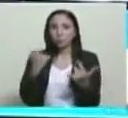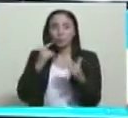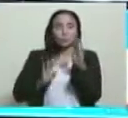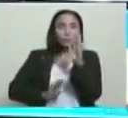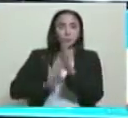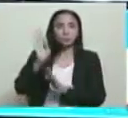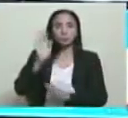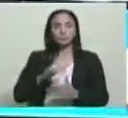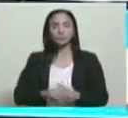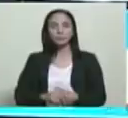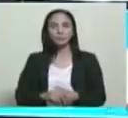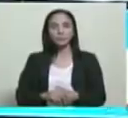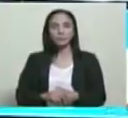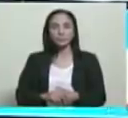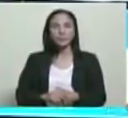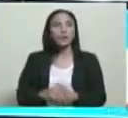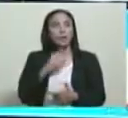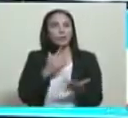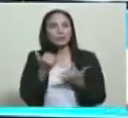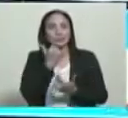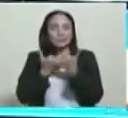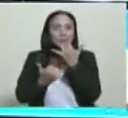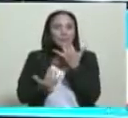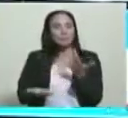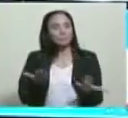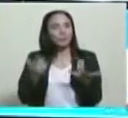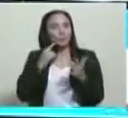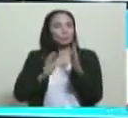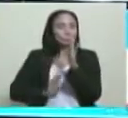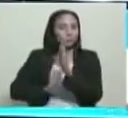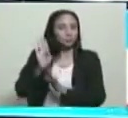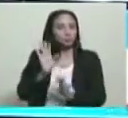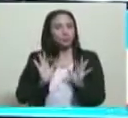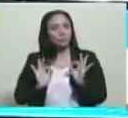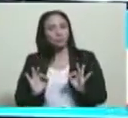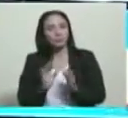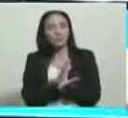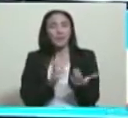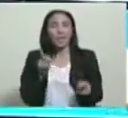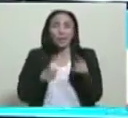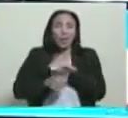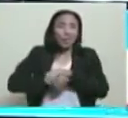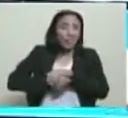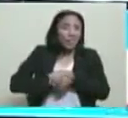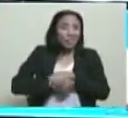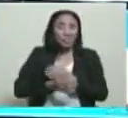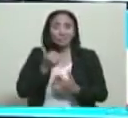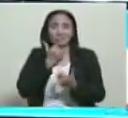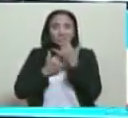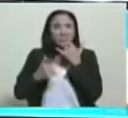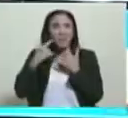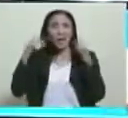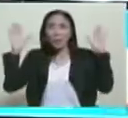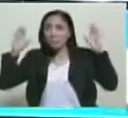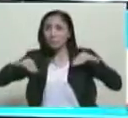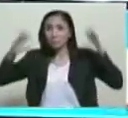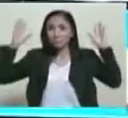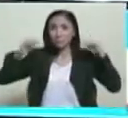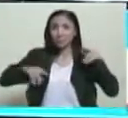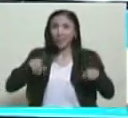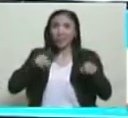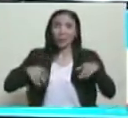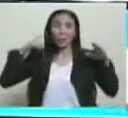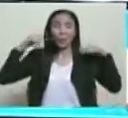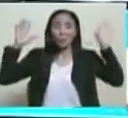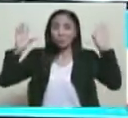superarnos. Rectificar los errores que cometemos de burocratismo, de lentitud, de sordera. Porque hay mucha sordera